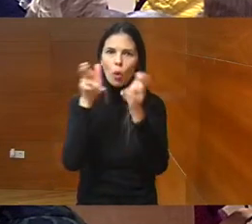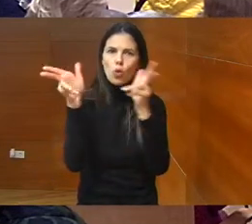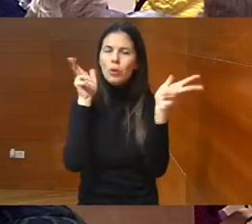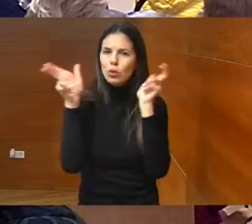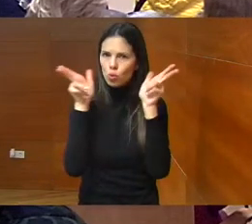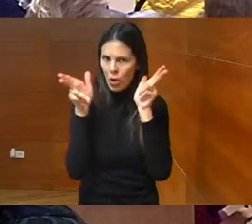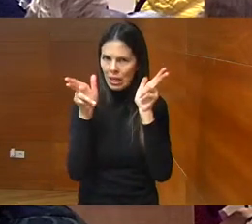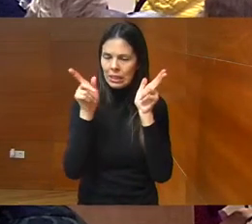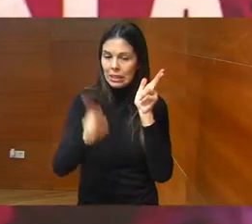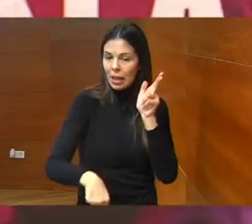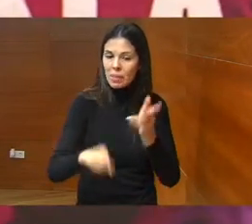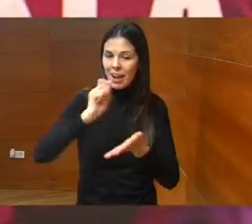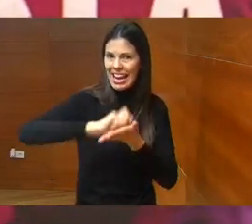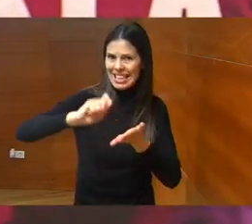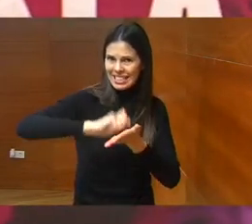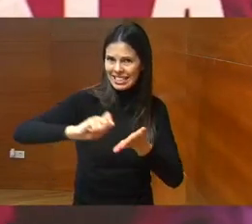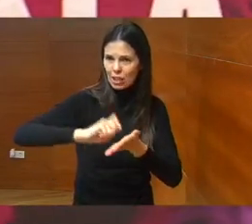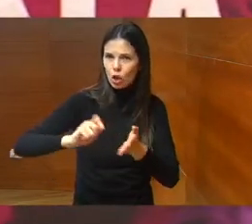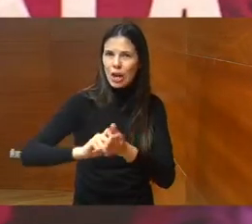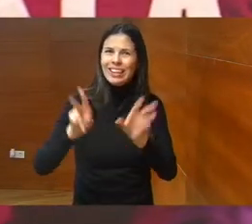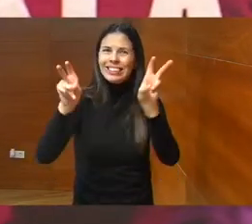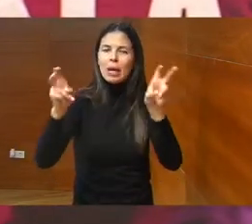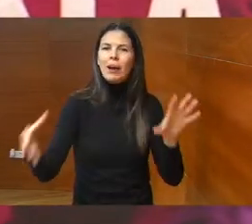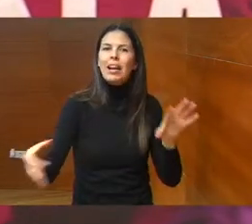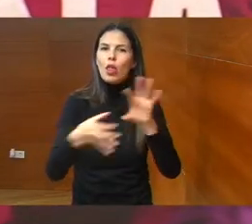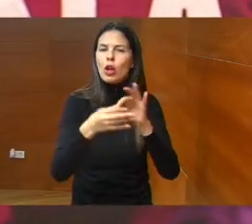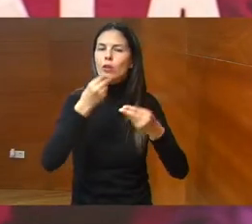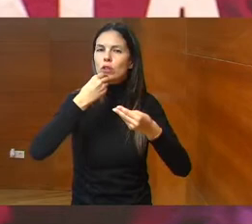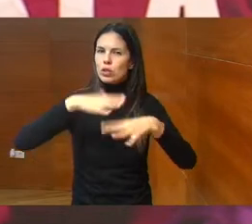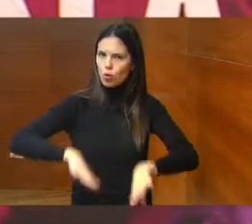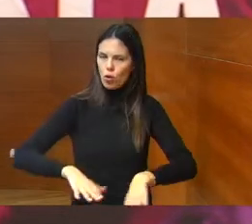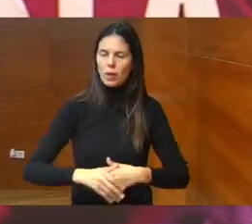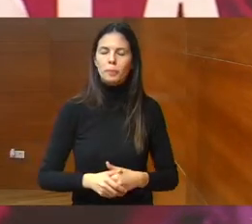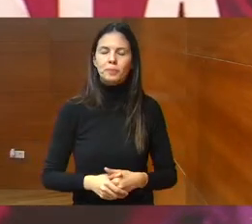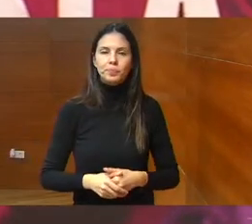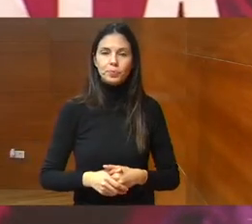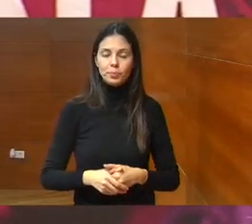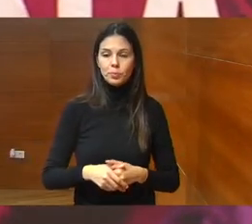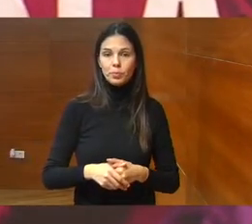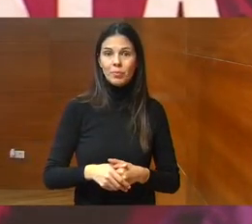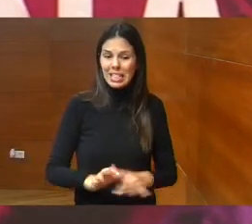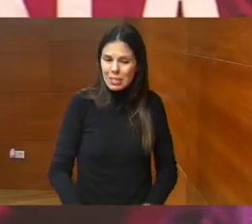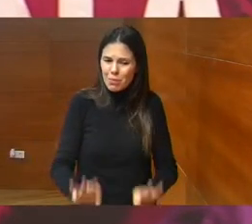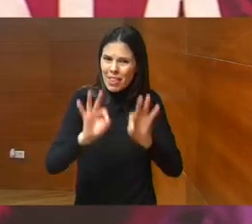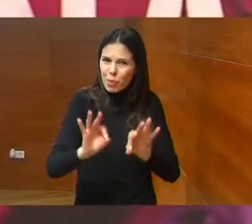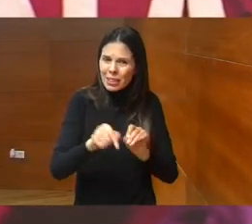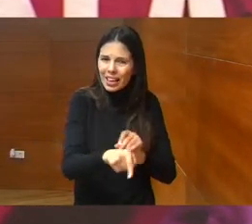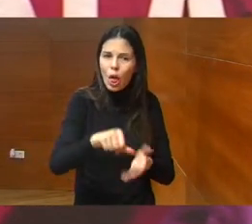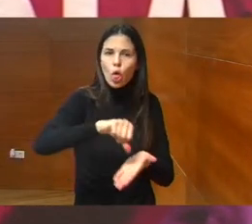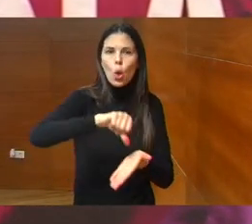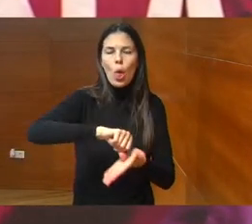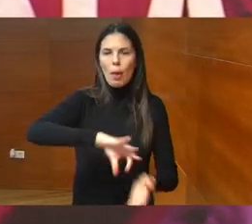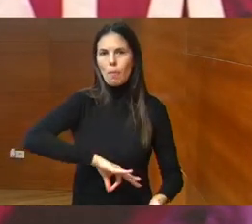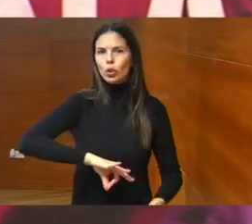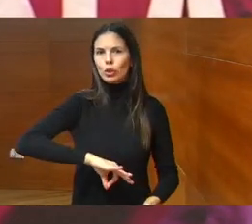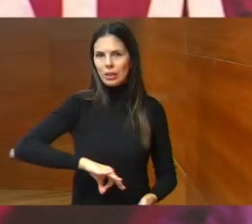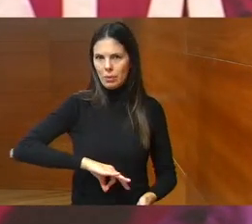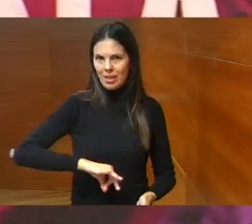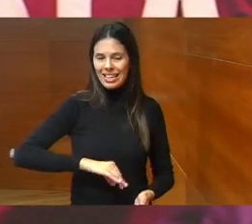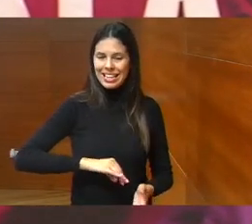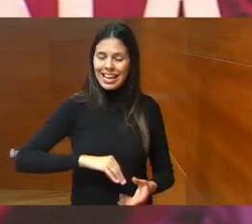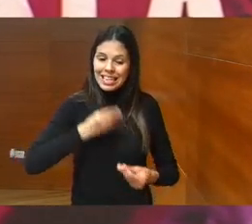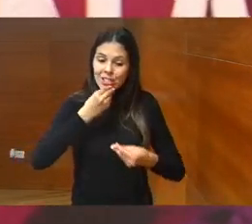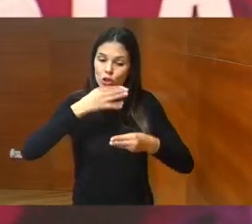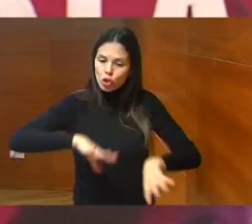además de escritora de temas relacionados con a historia y esta especializada sobre todo una ciudad de pontevedra en la historia